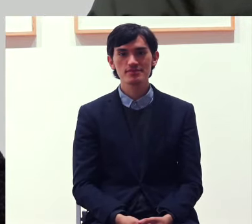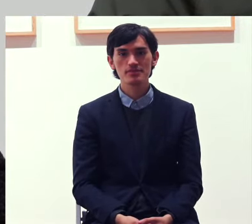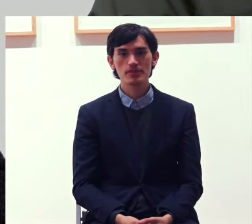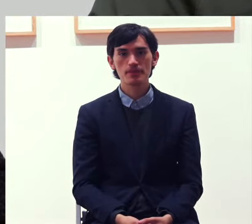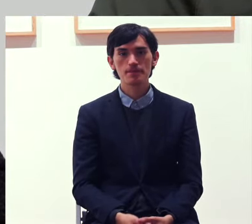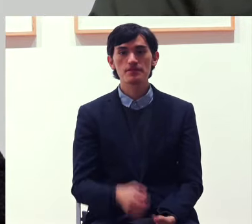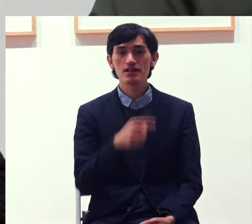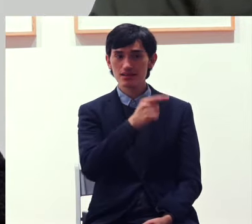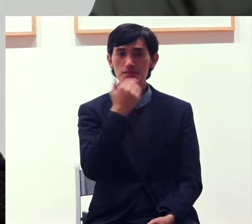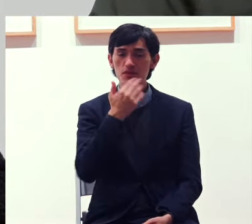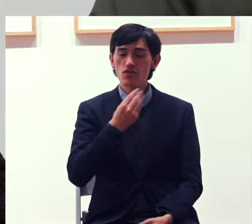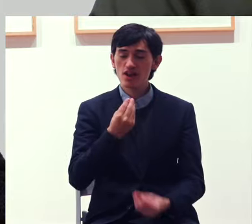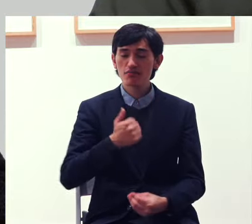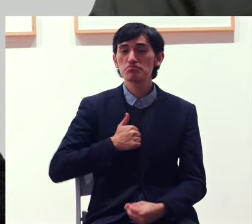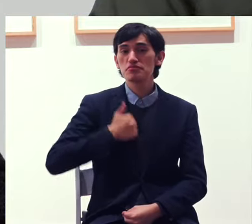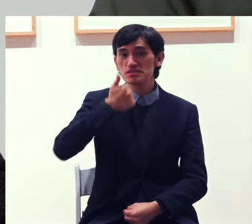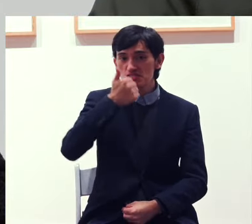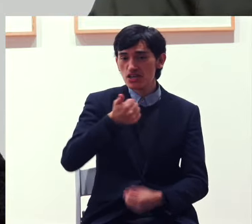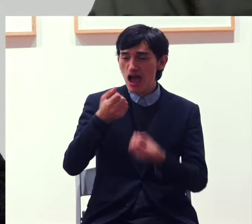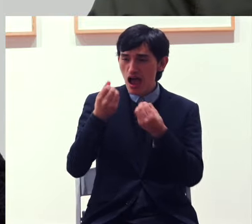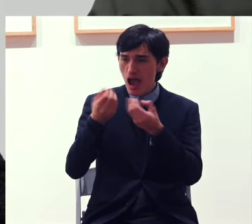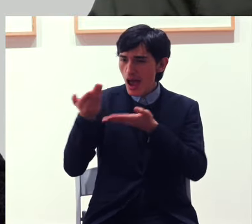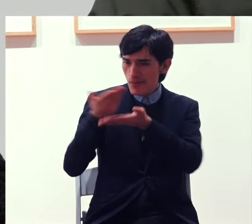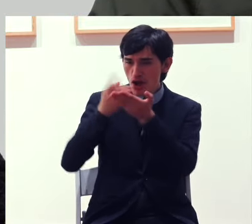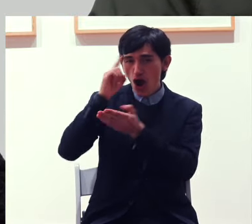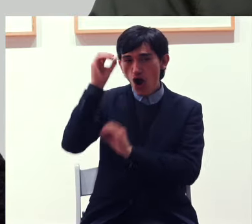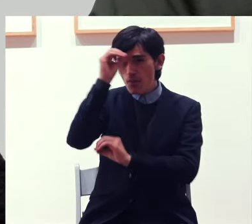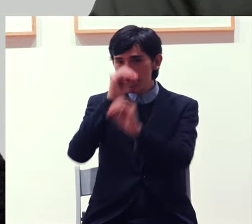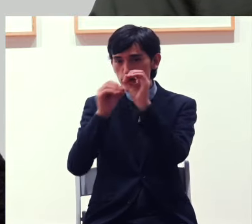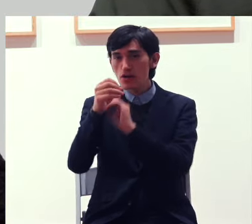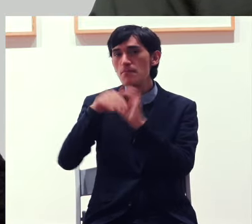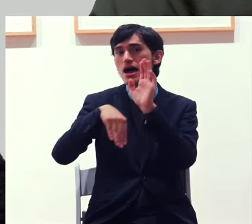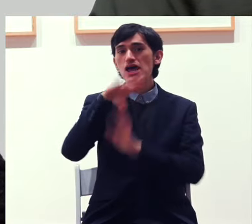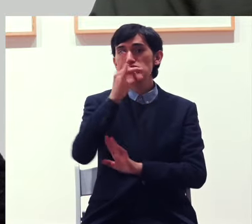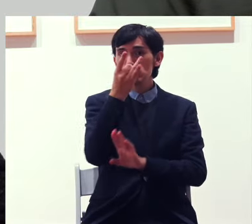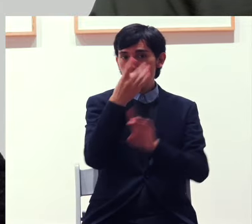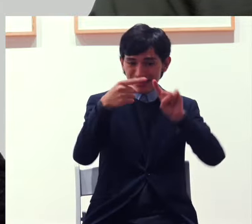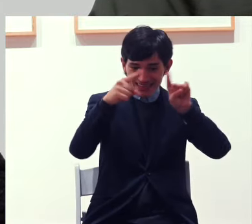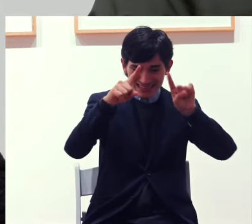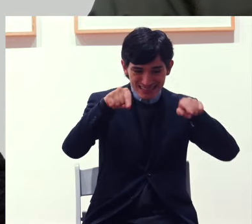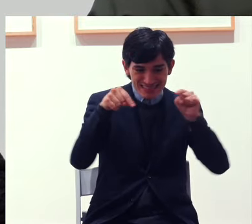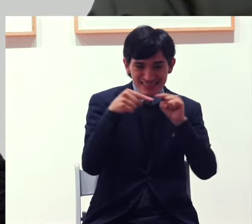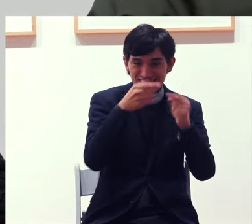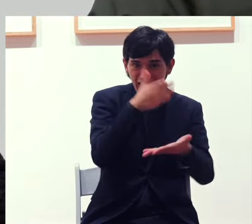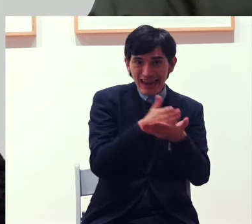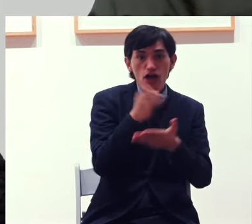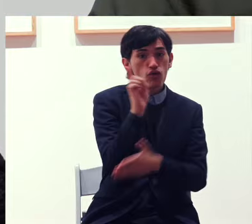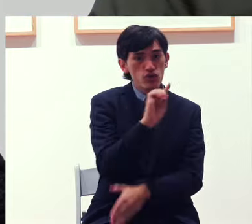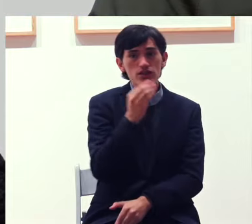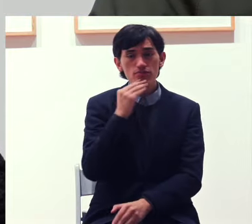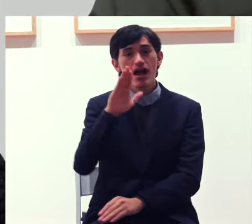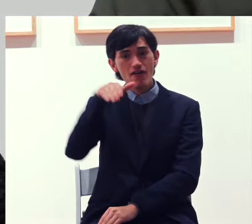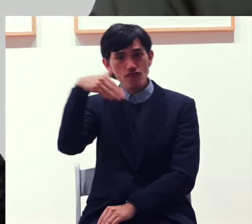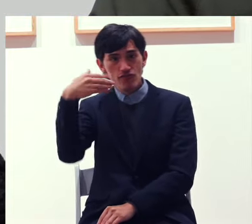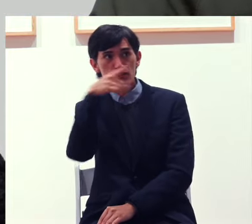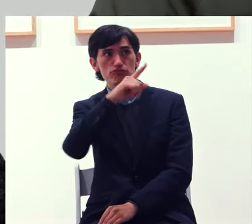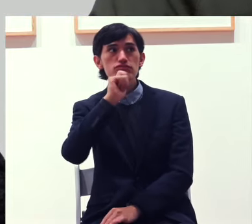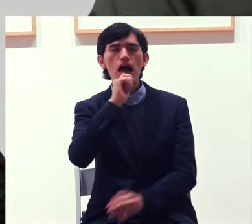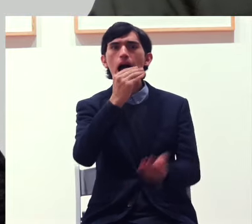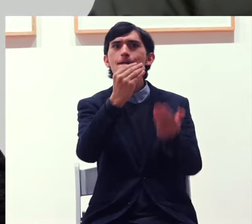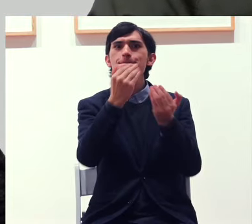Y en él una disposición a colaborar con sus conocimientos, opiniones más allá de las aulas, y eso ha sido un enorme apoyo para todos nosotros,